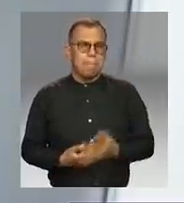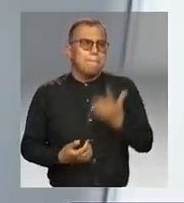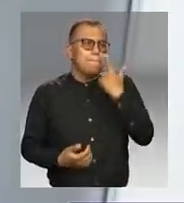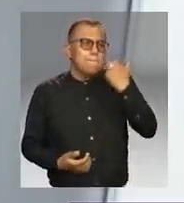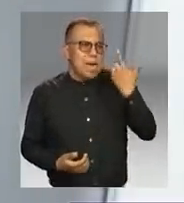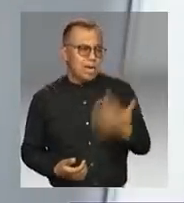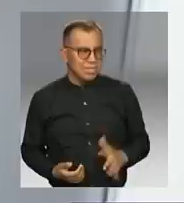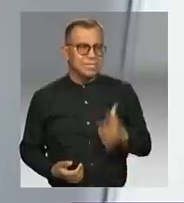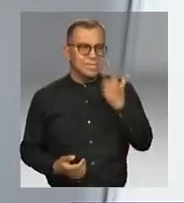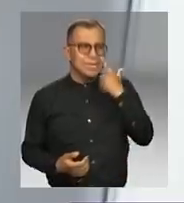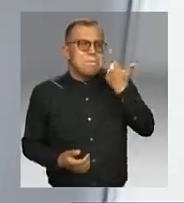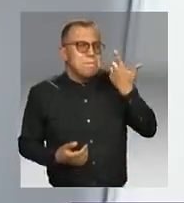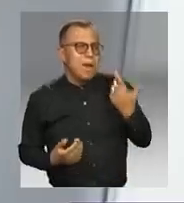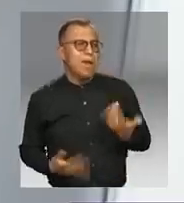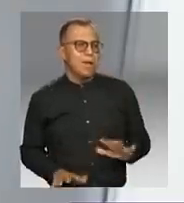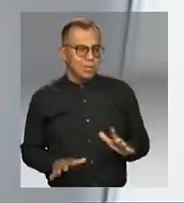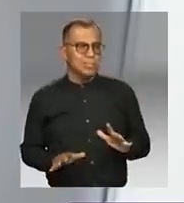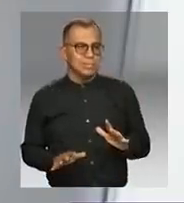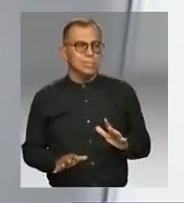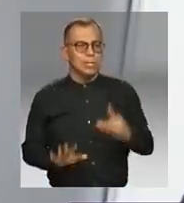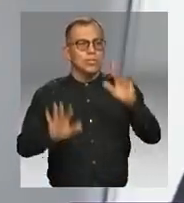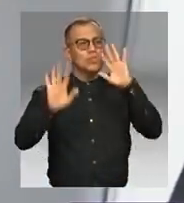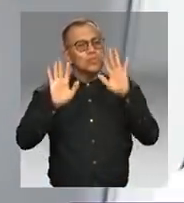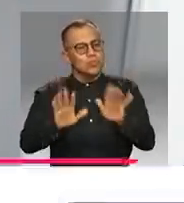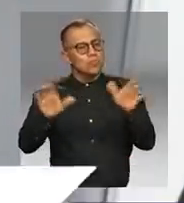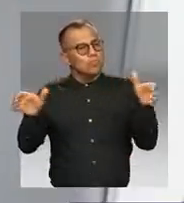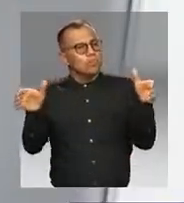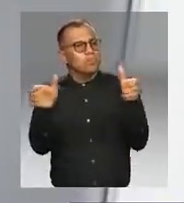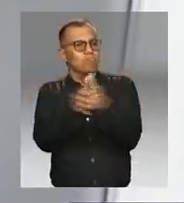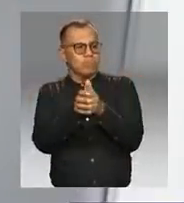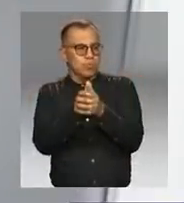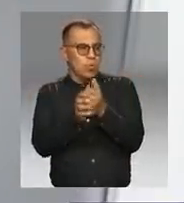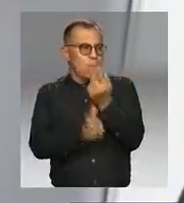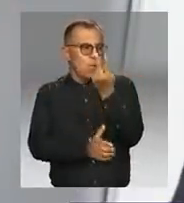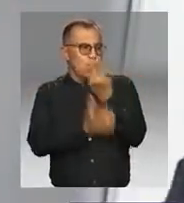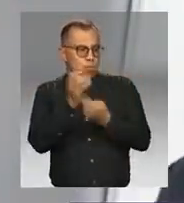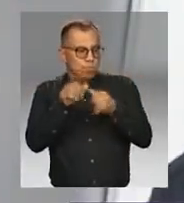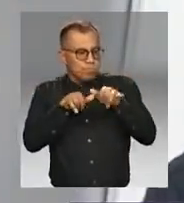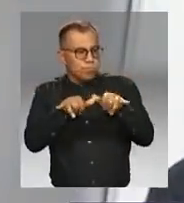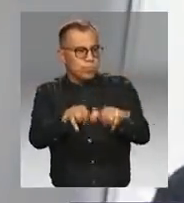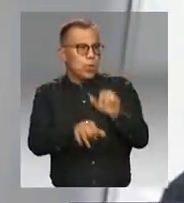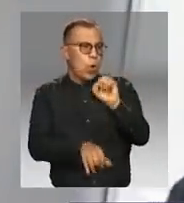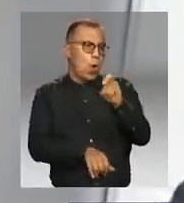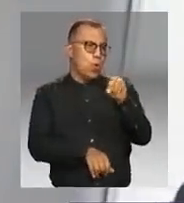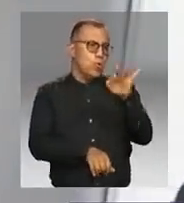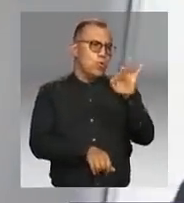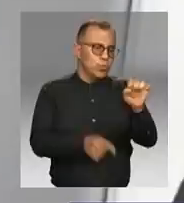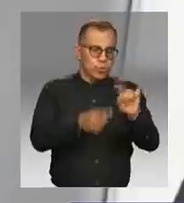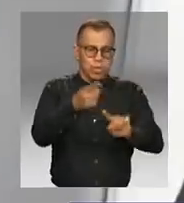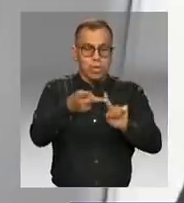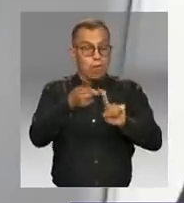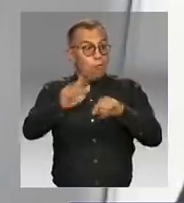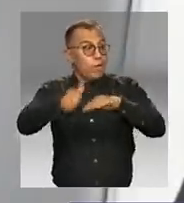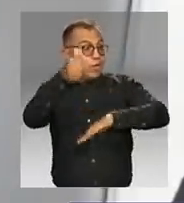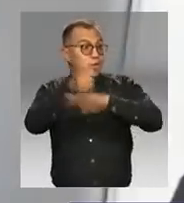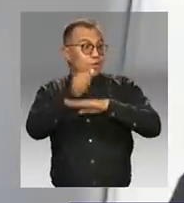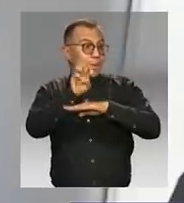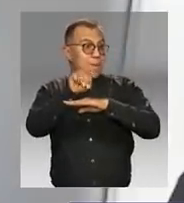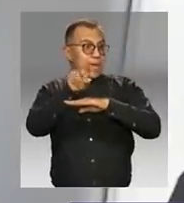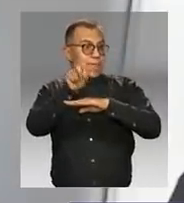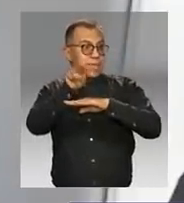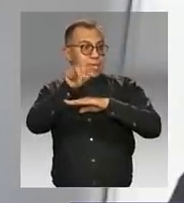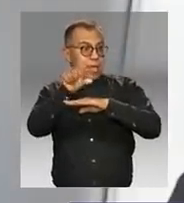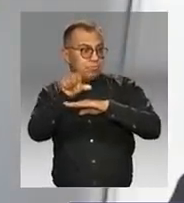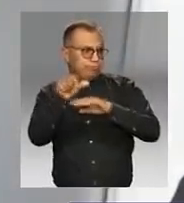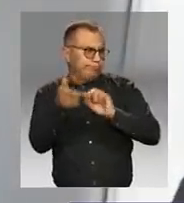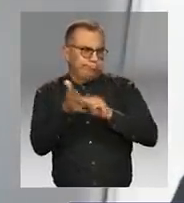parecería ser un planteamiento de organismos bilaterales como la OCDE o el FMI,